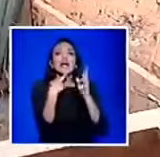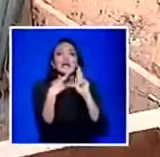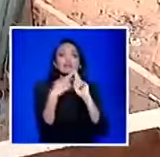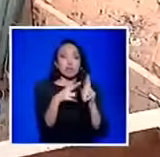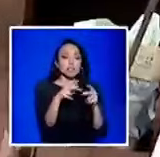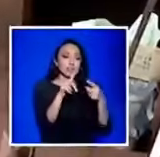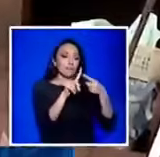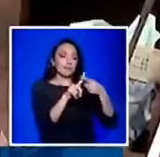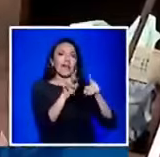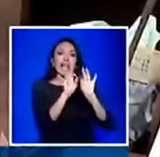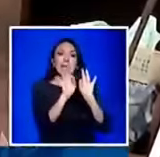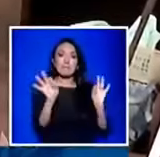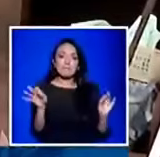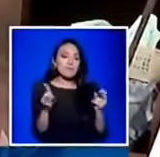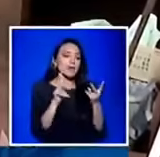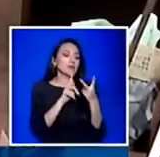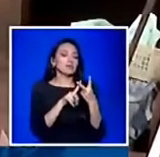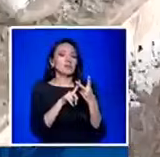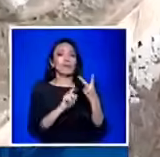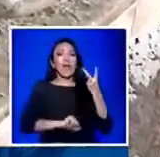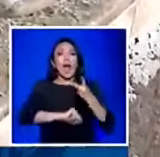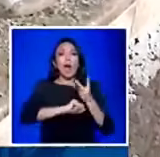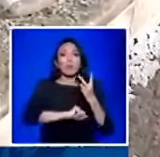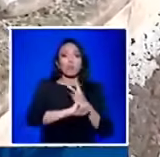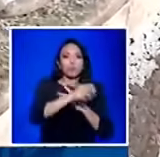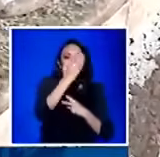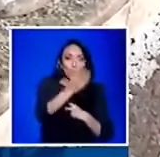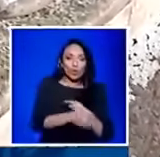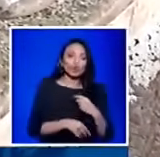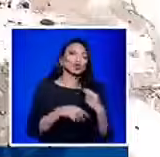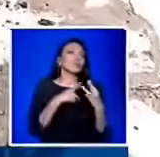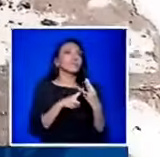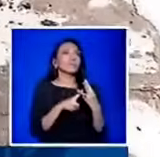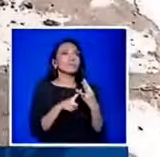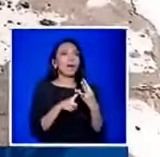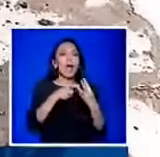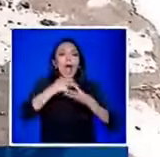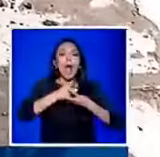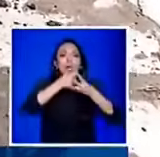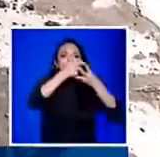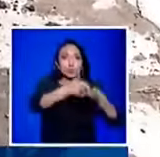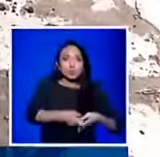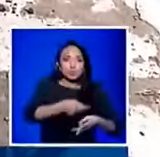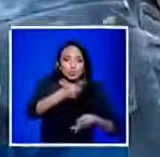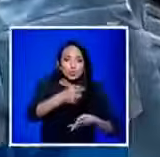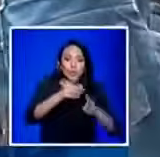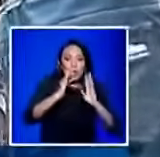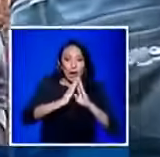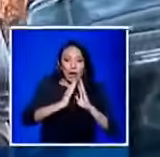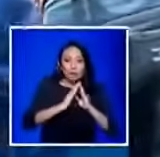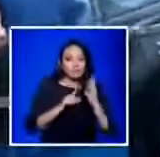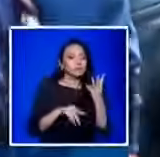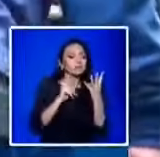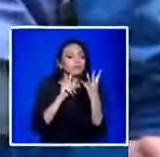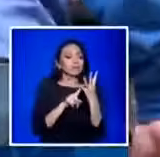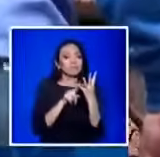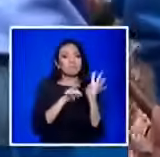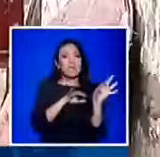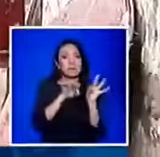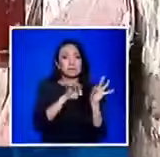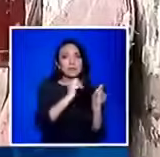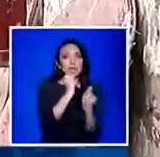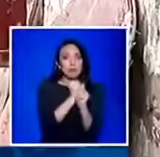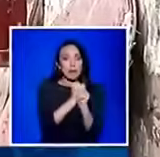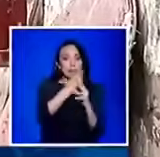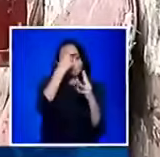de limpieza que han efectuado, el apoyo mostrado a las familias, intervenciones en viviendas afectadas y los trabajos